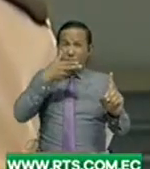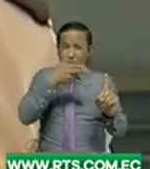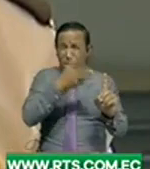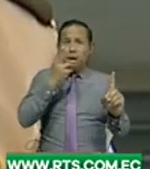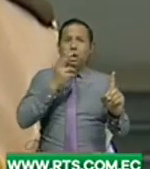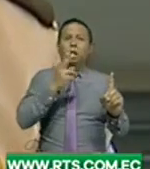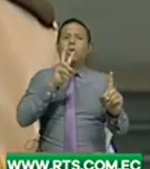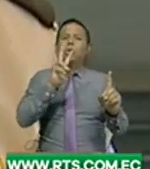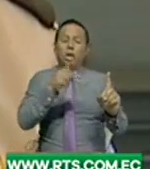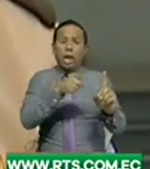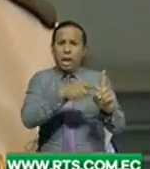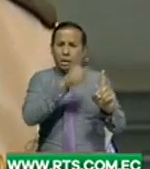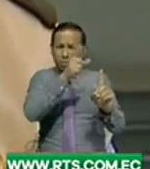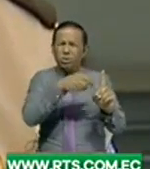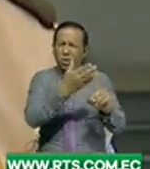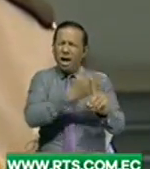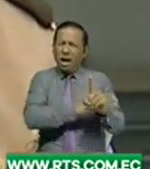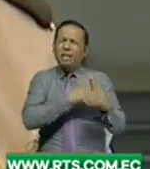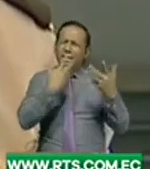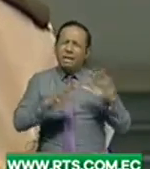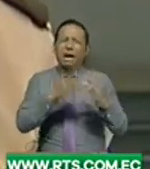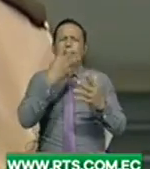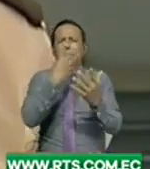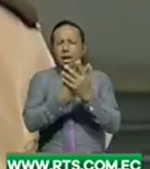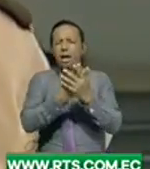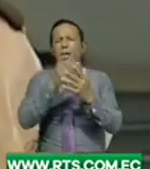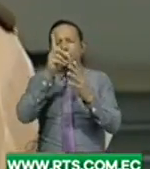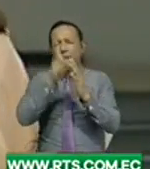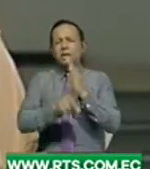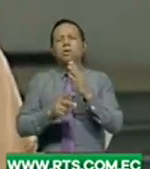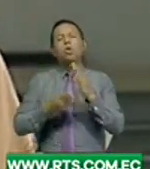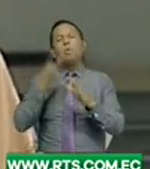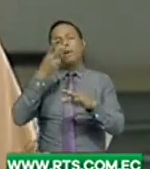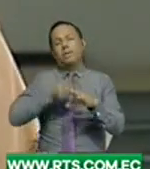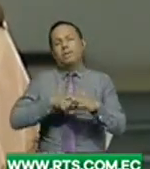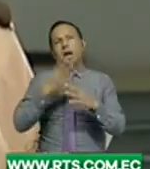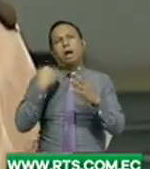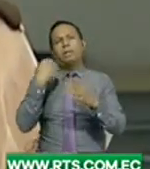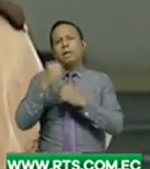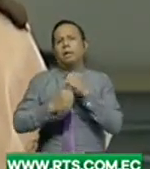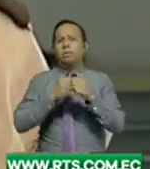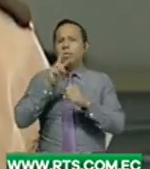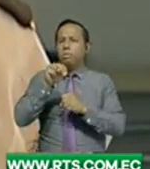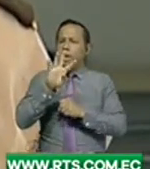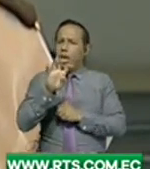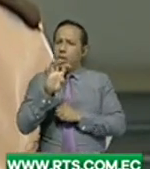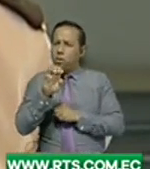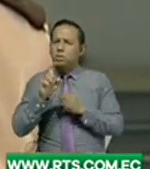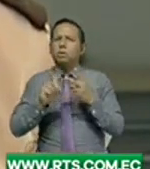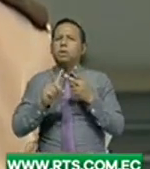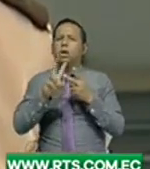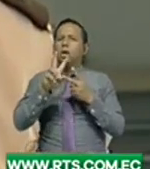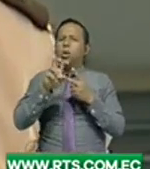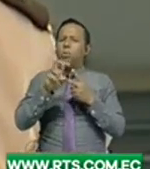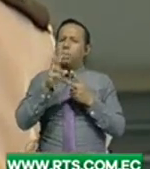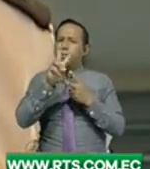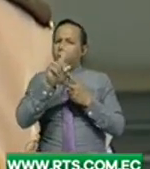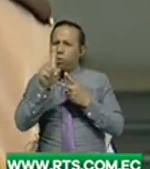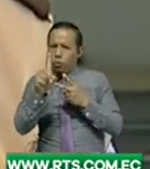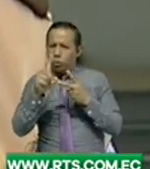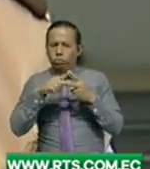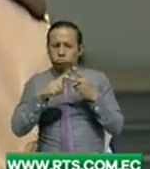2 antecedentes por sustancias sujetas a fiscalización en el año 2014 y en el año 2021, y